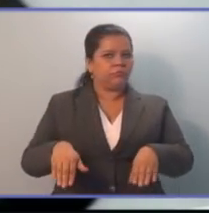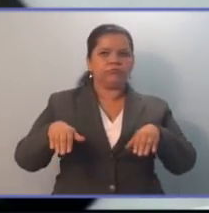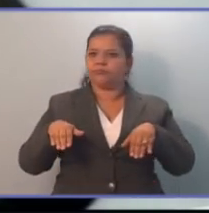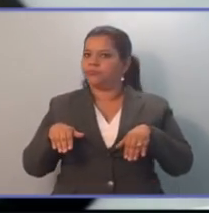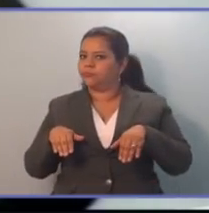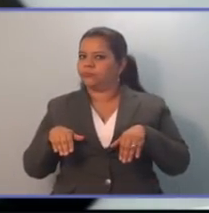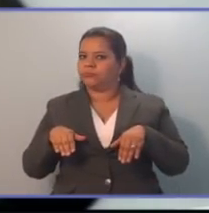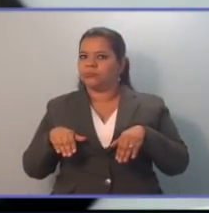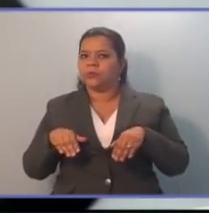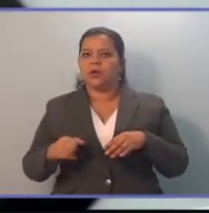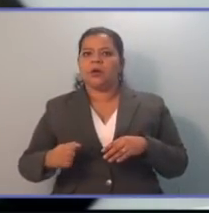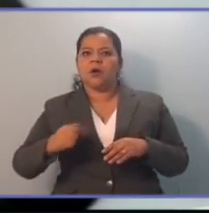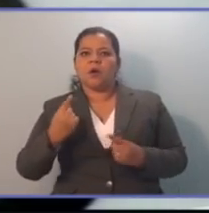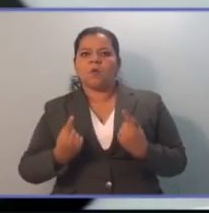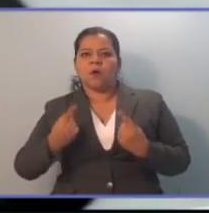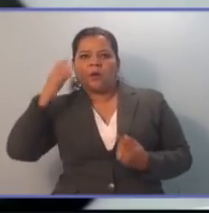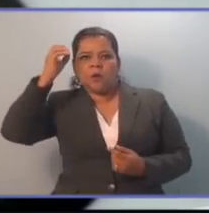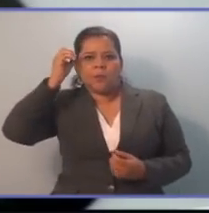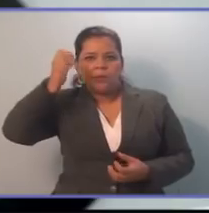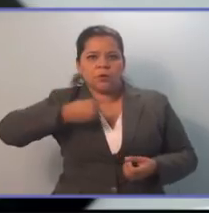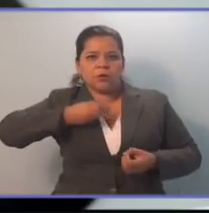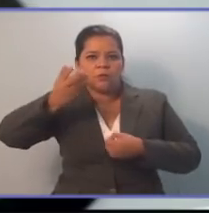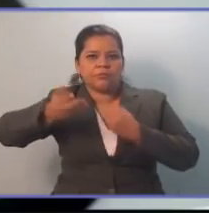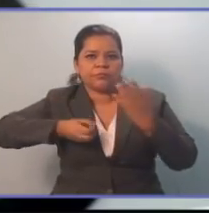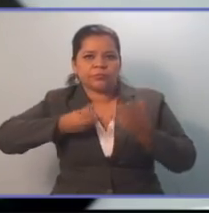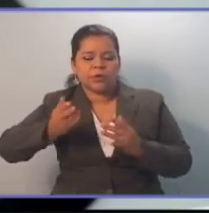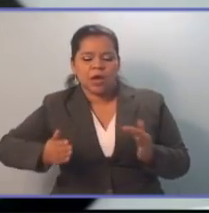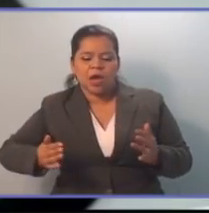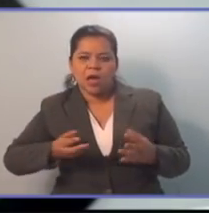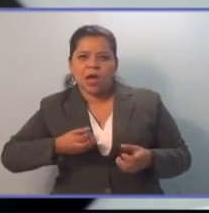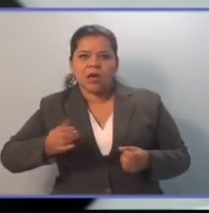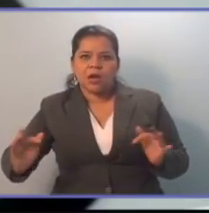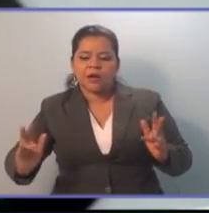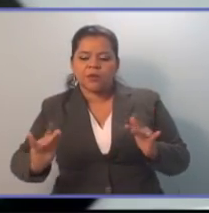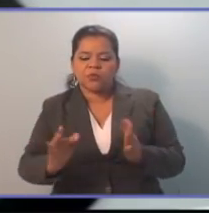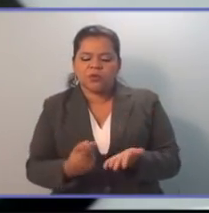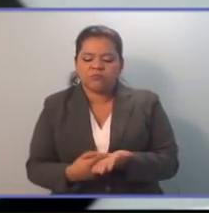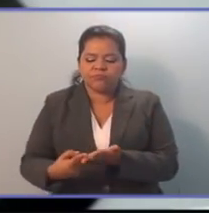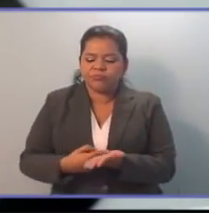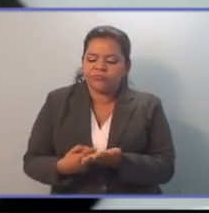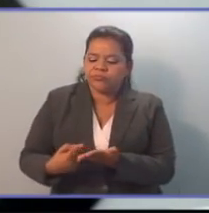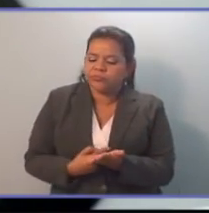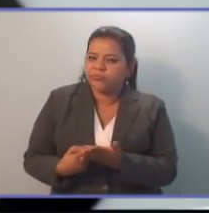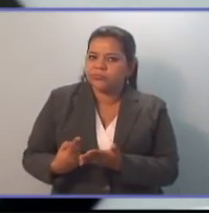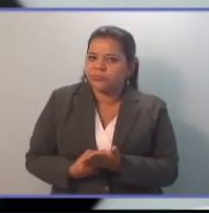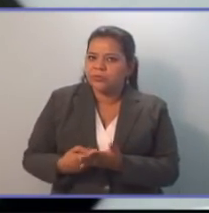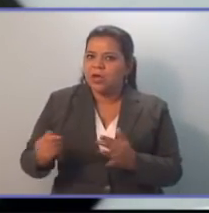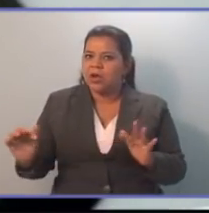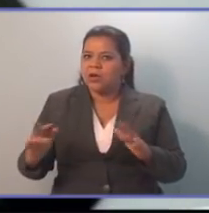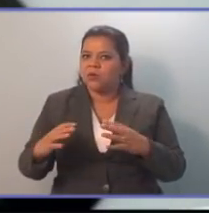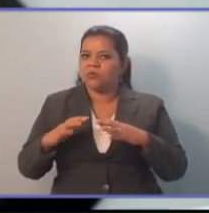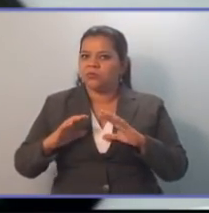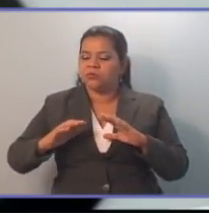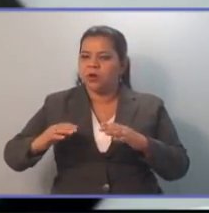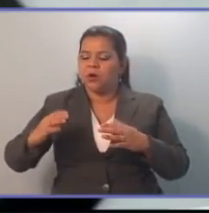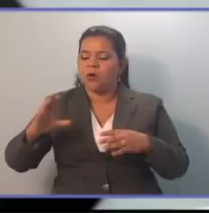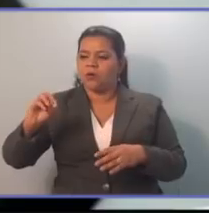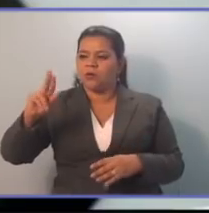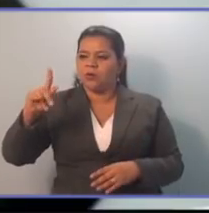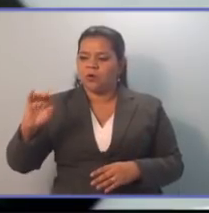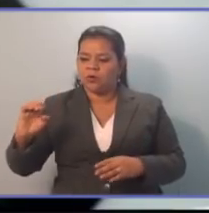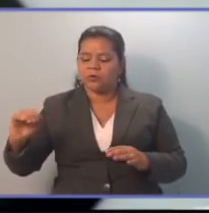cuáles son los argumentos, qué se dice al interior o en el seno de una Corte Plena. Eso